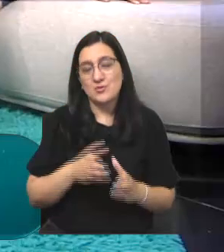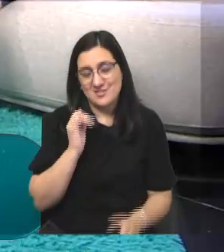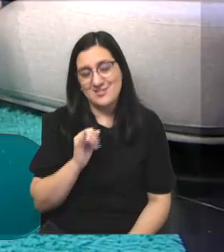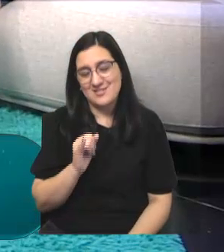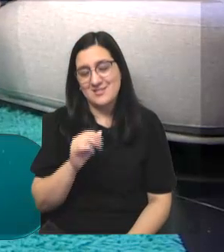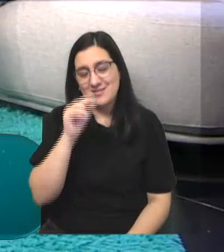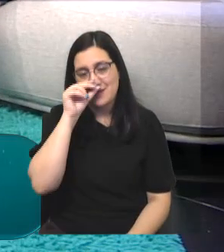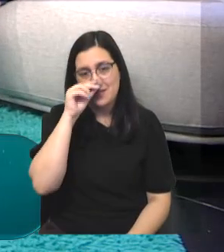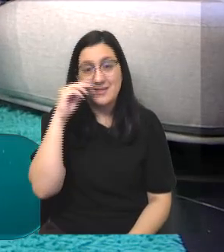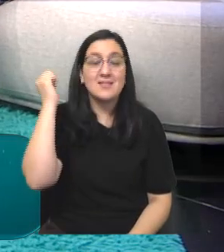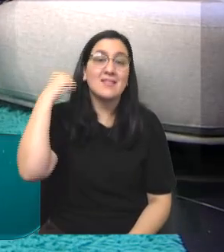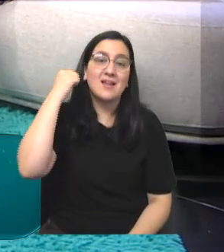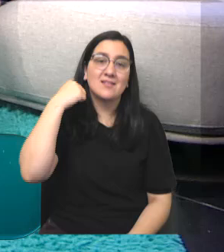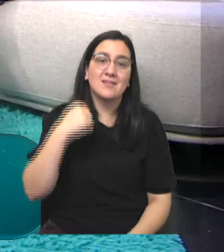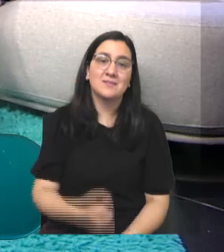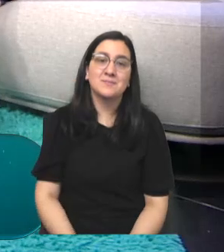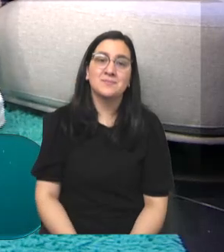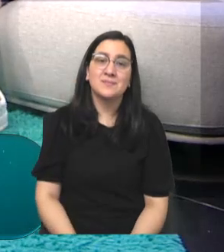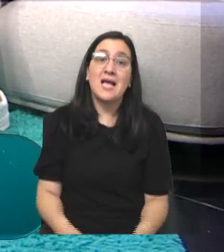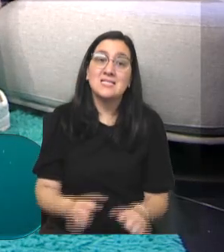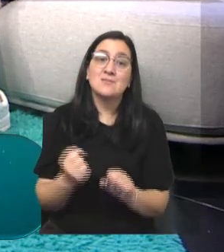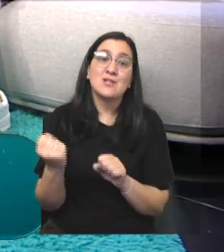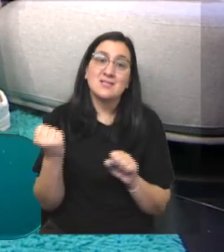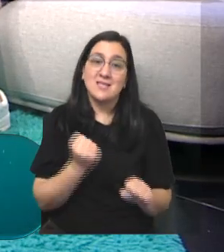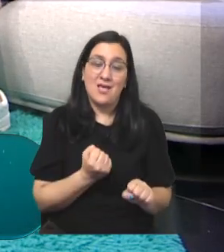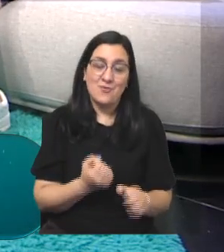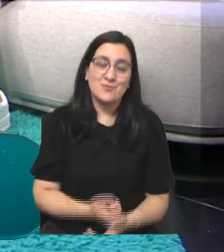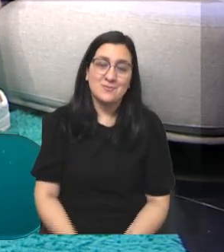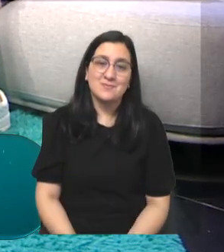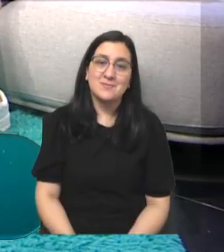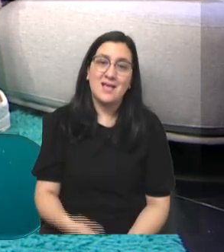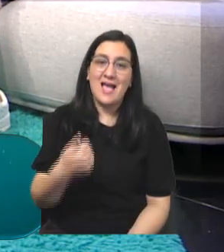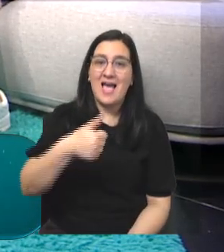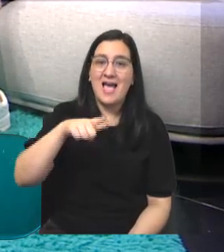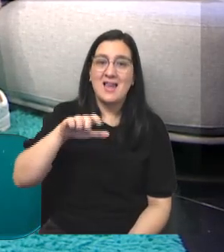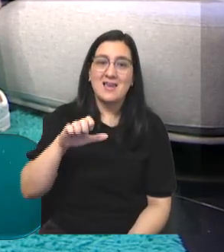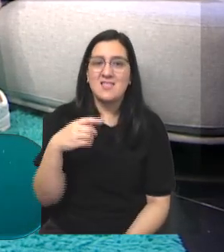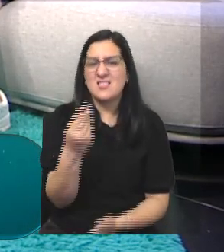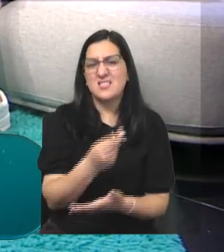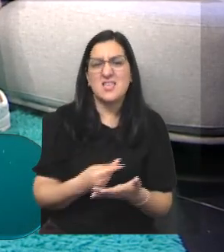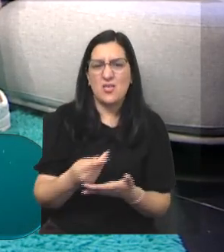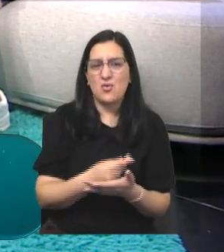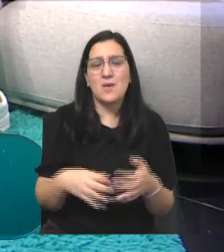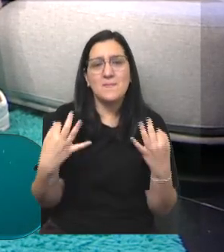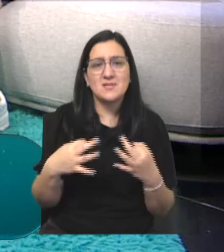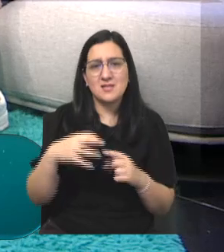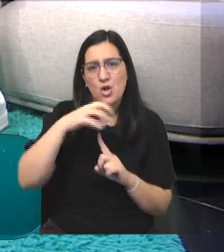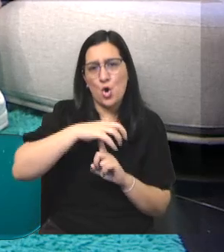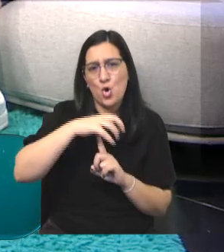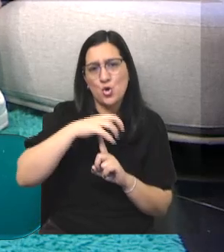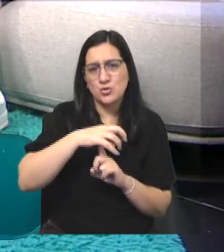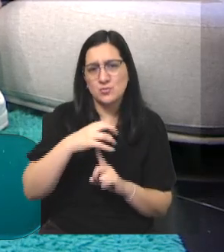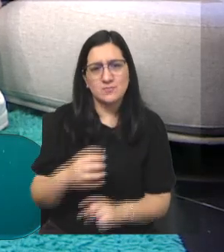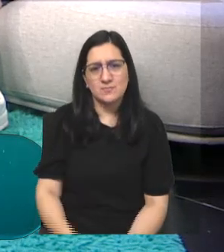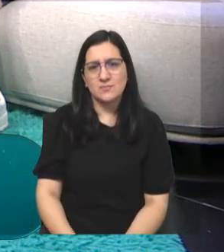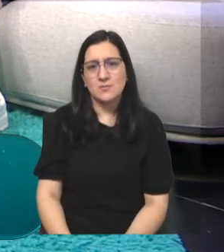nuestra Atlántida. Nos juntamos en Atlántida a hacer los asados. El hombre del Renacimiento, ¿no? Ese biólogo, diseñador, especialista en hongos.